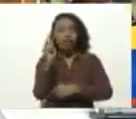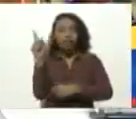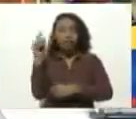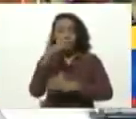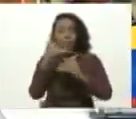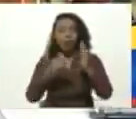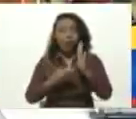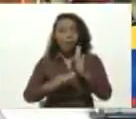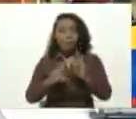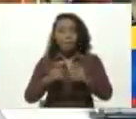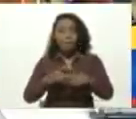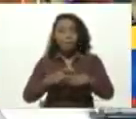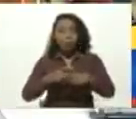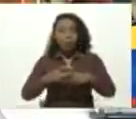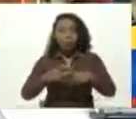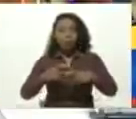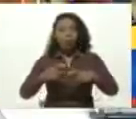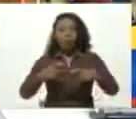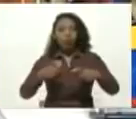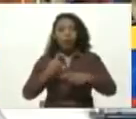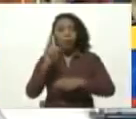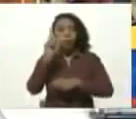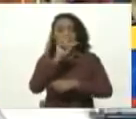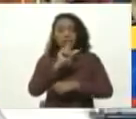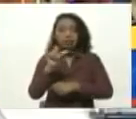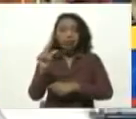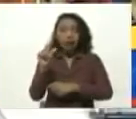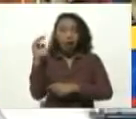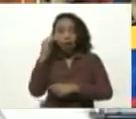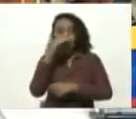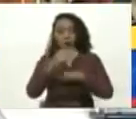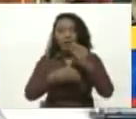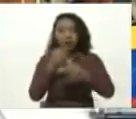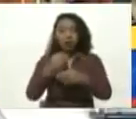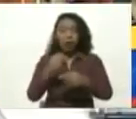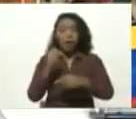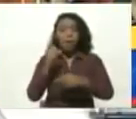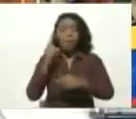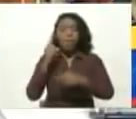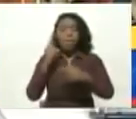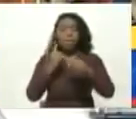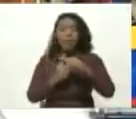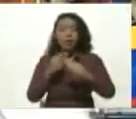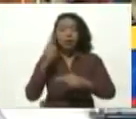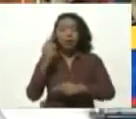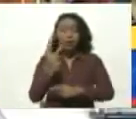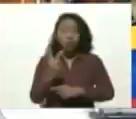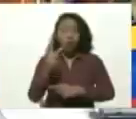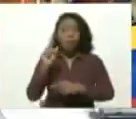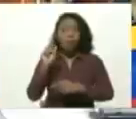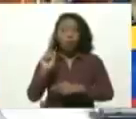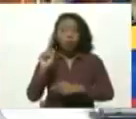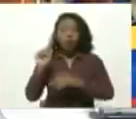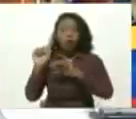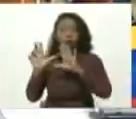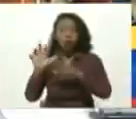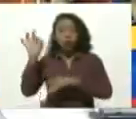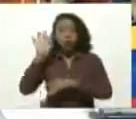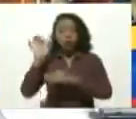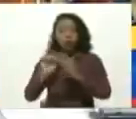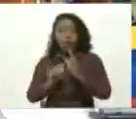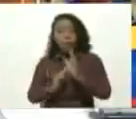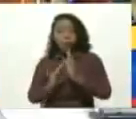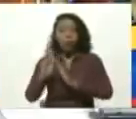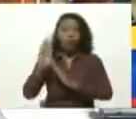crecimiento de la primera semana de octubre, que dio más 2.8%, y decrece